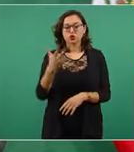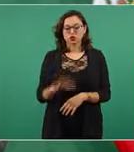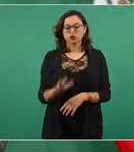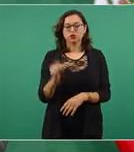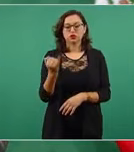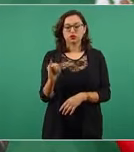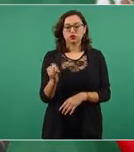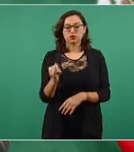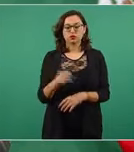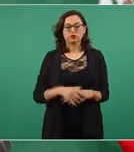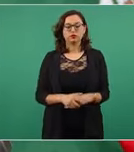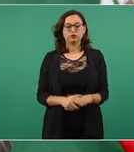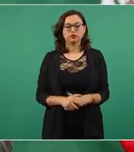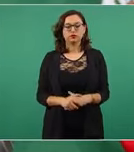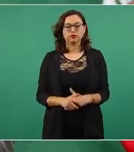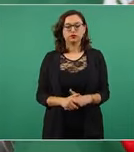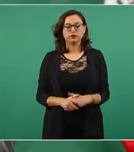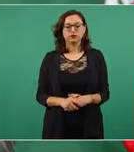junio.